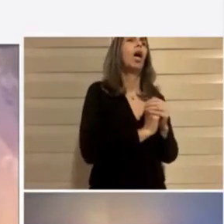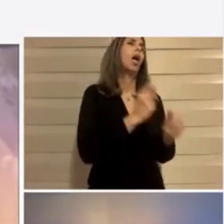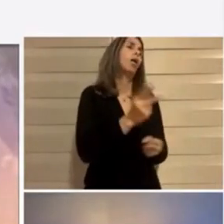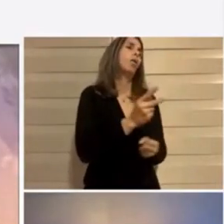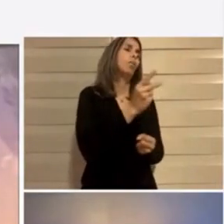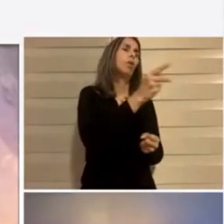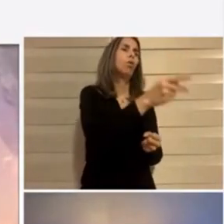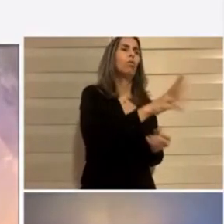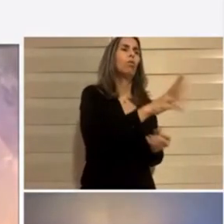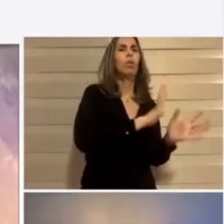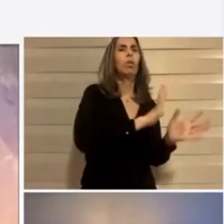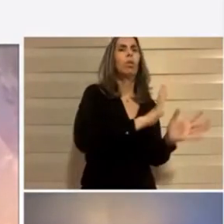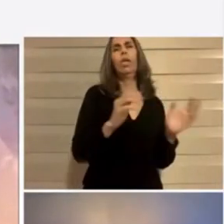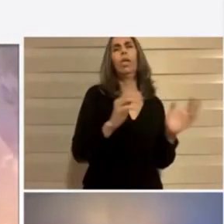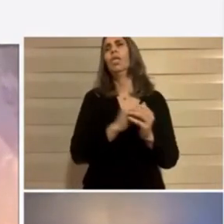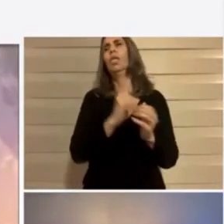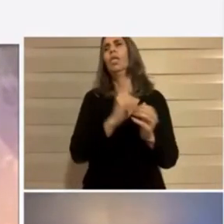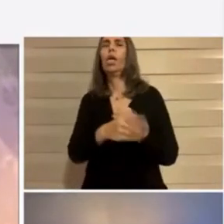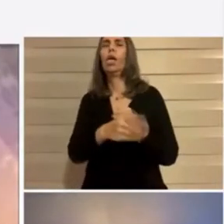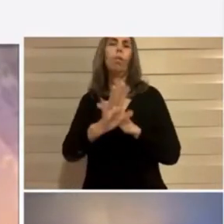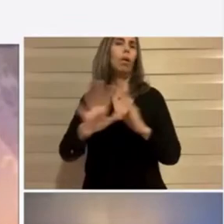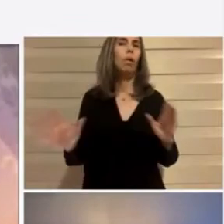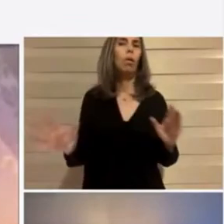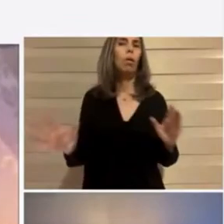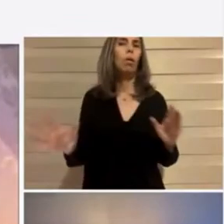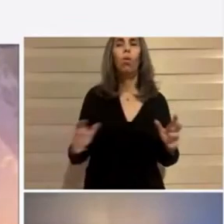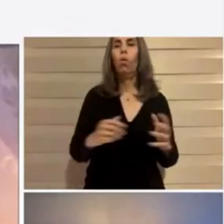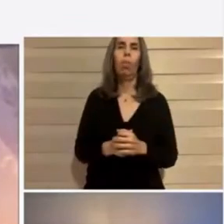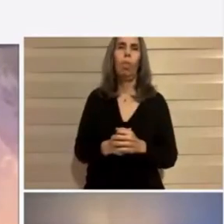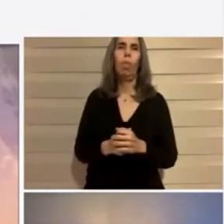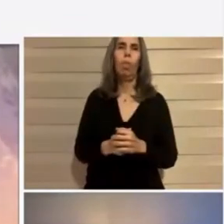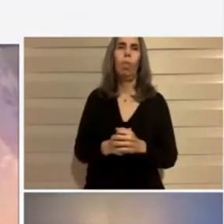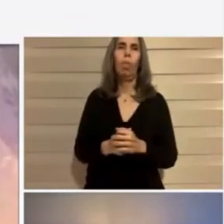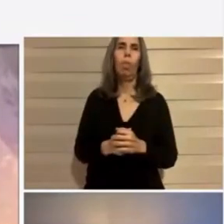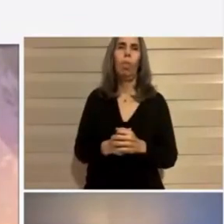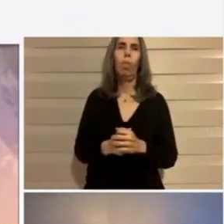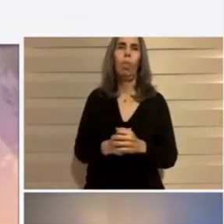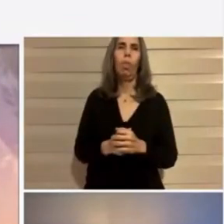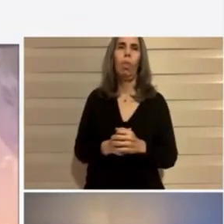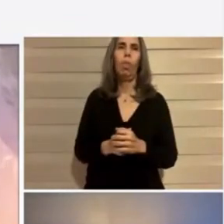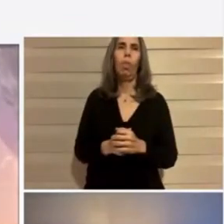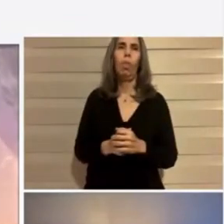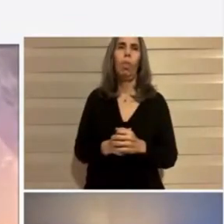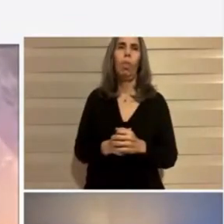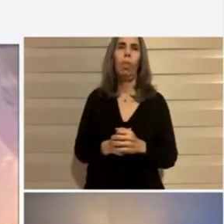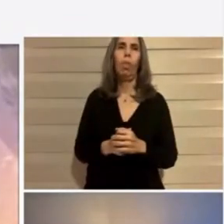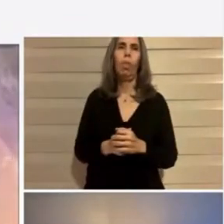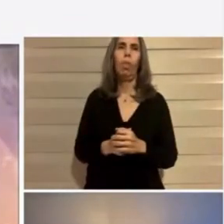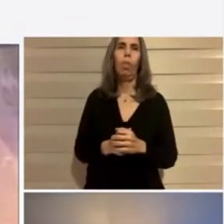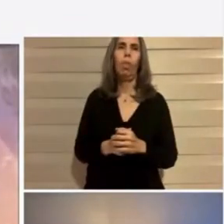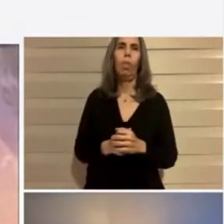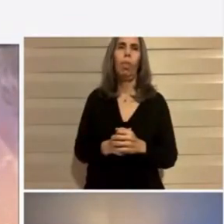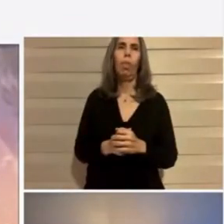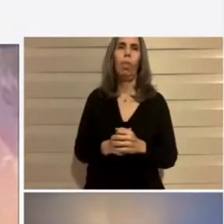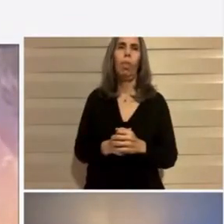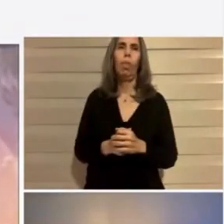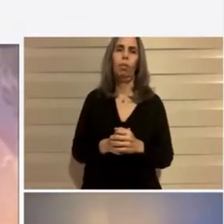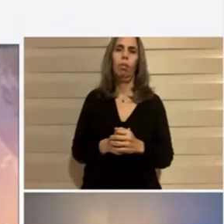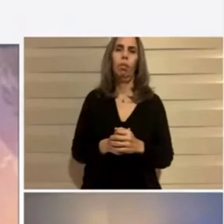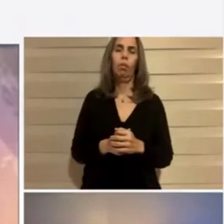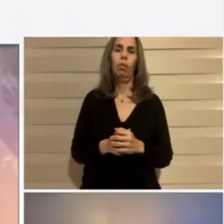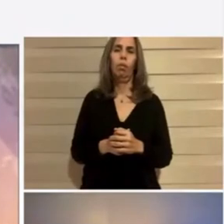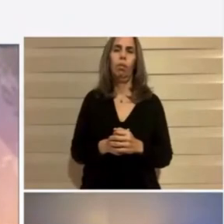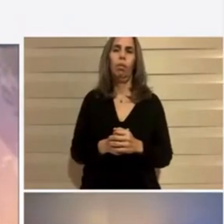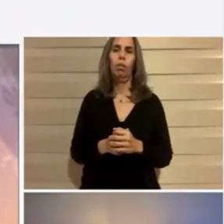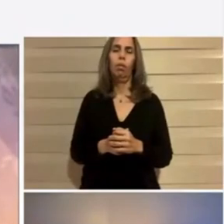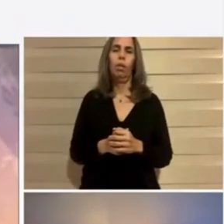tipo de seguimiento. Pero el hecho que yo tengo esa habilidad hace que yo pueda hacer otras cosas con este tipo de herramientas.